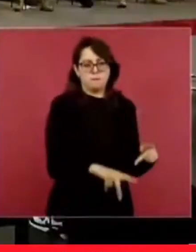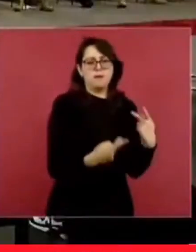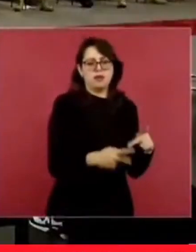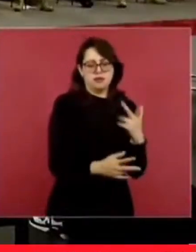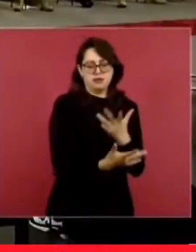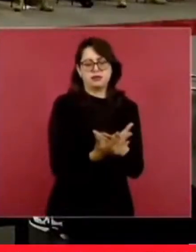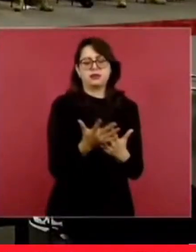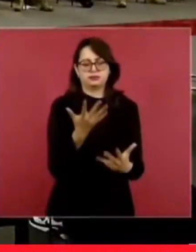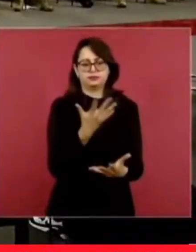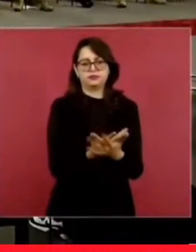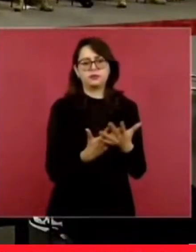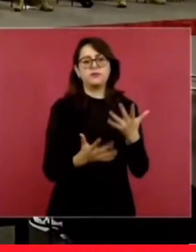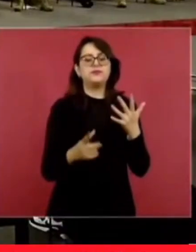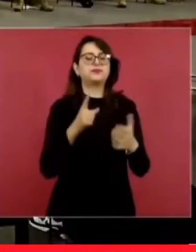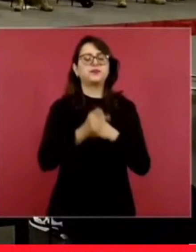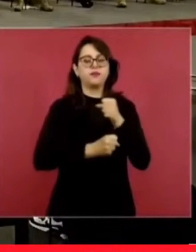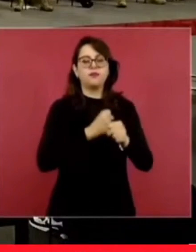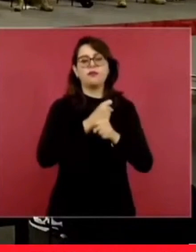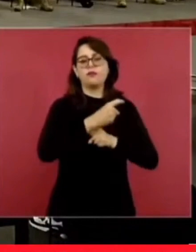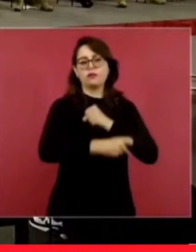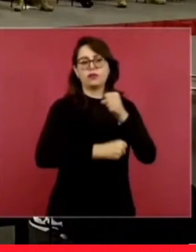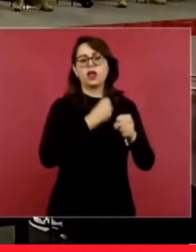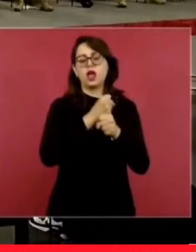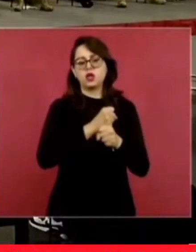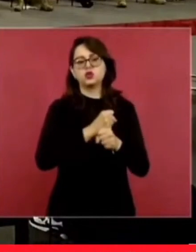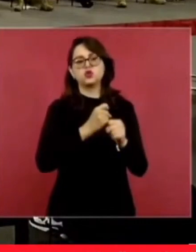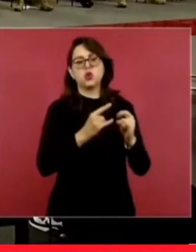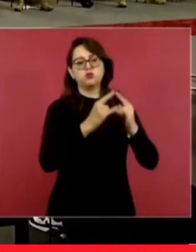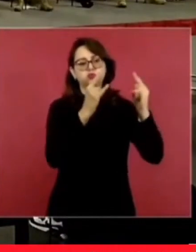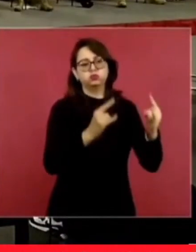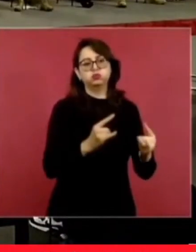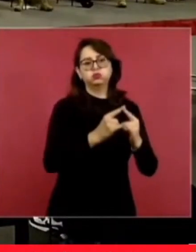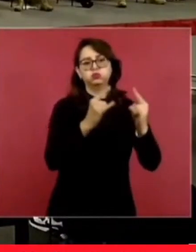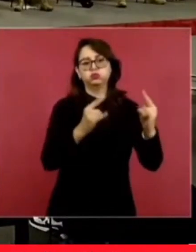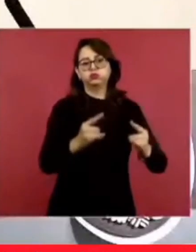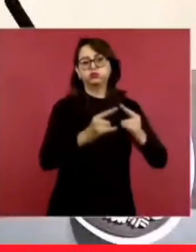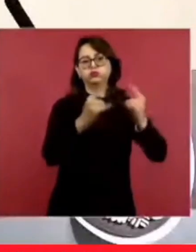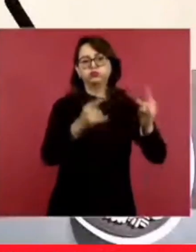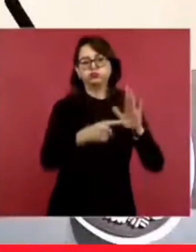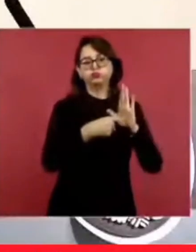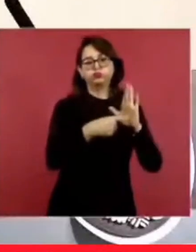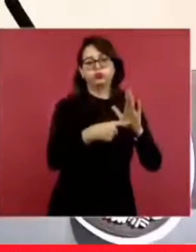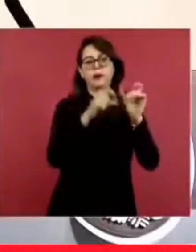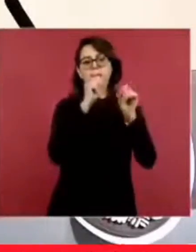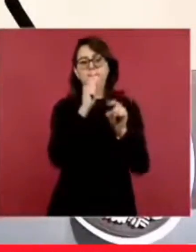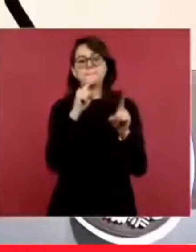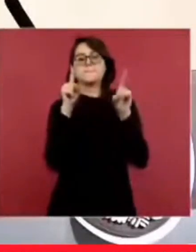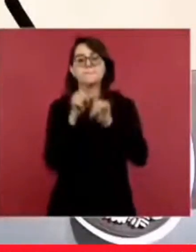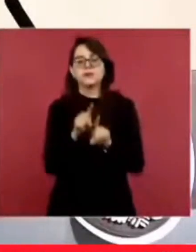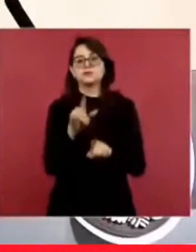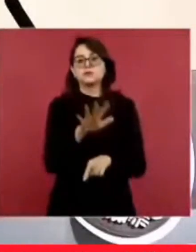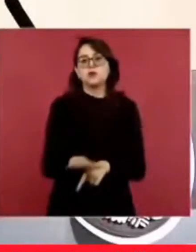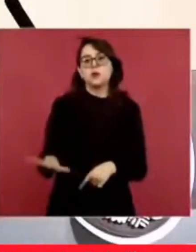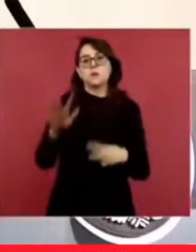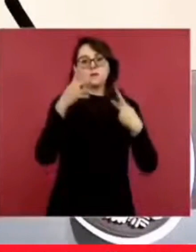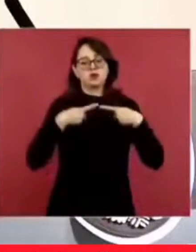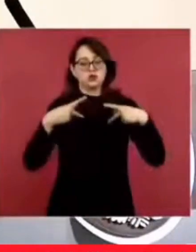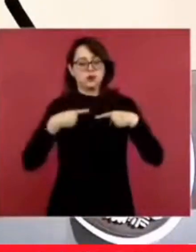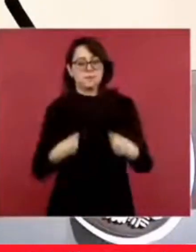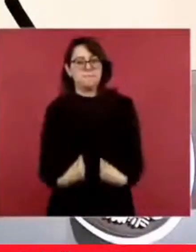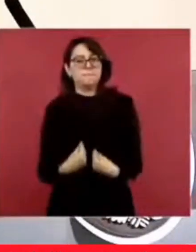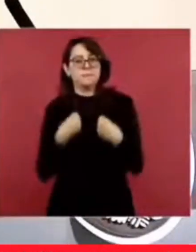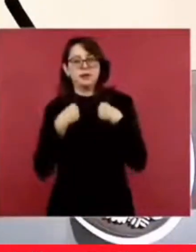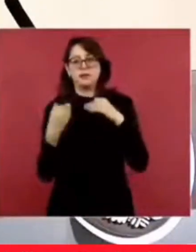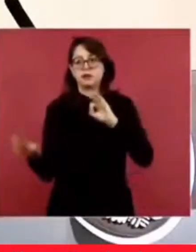expofer que se realiza año con año sino que también enriquecerá la infraestructura urbana para las y los chetumaleños con